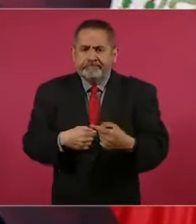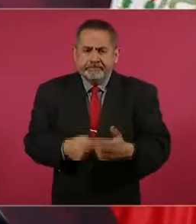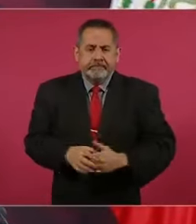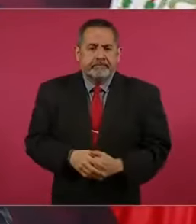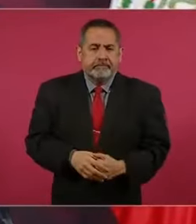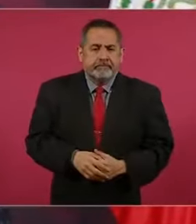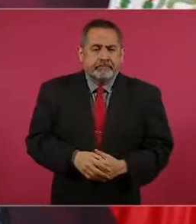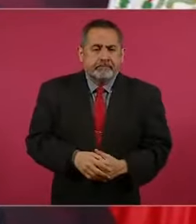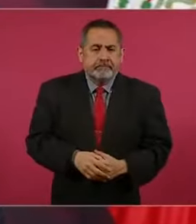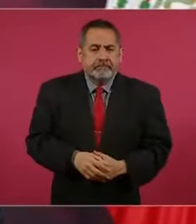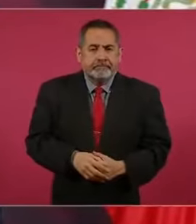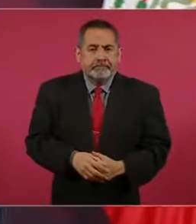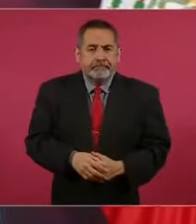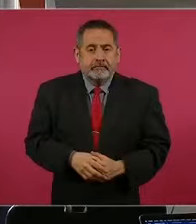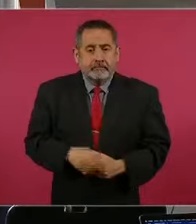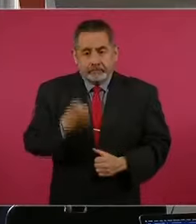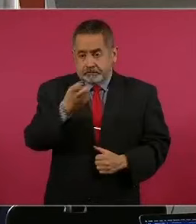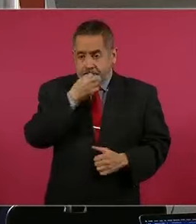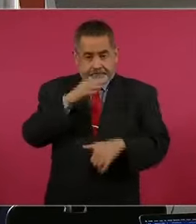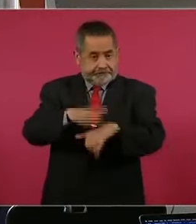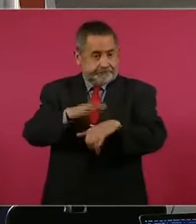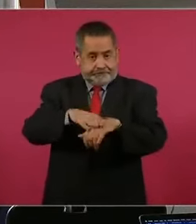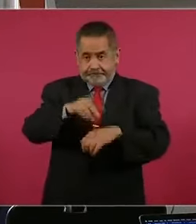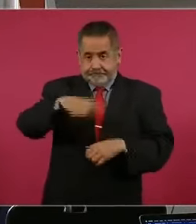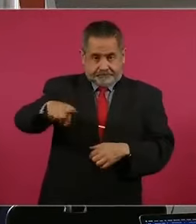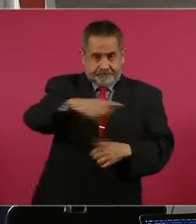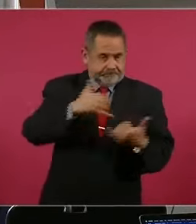Por eso, desde para los jóvenes,